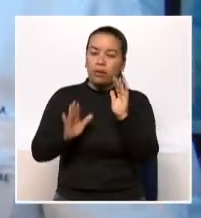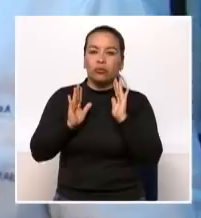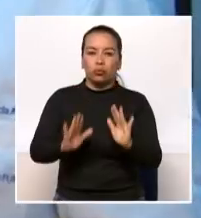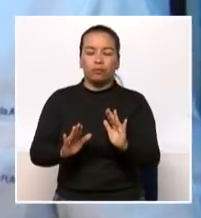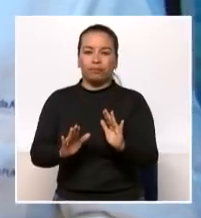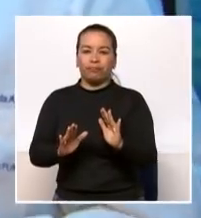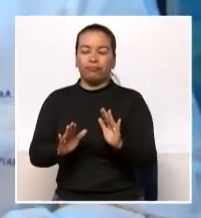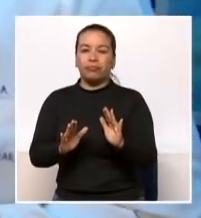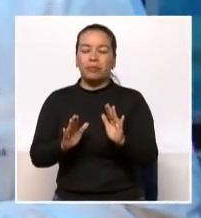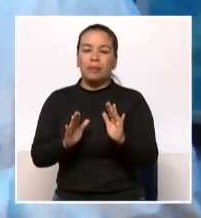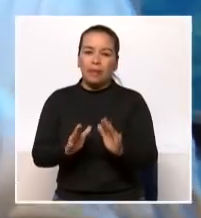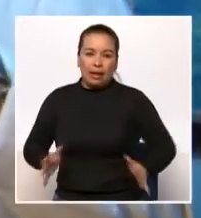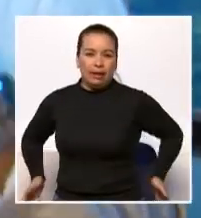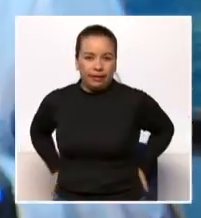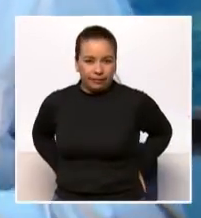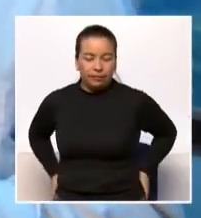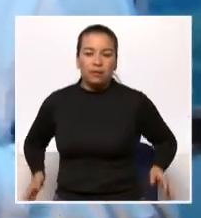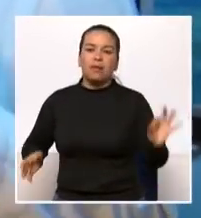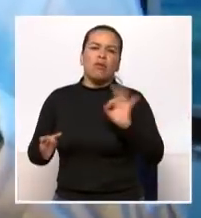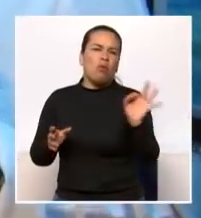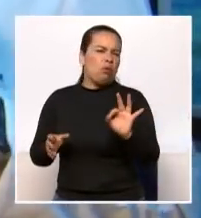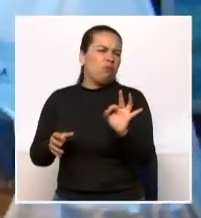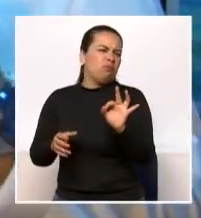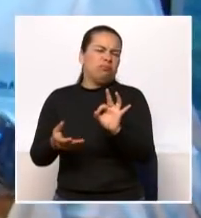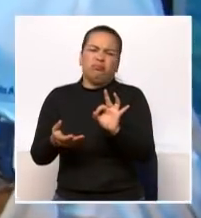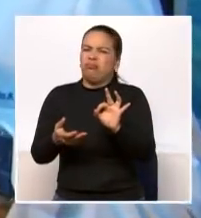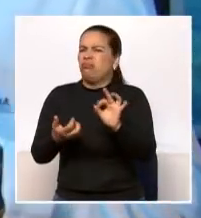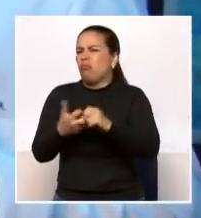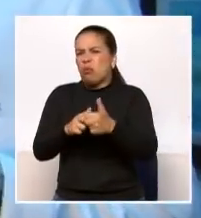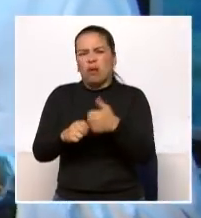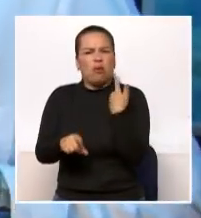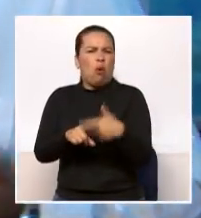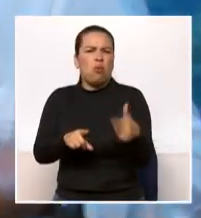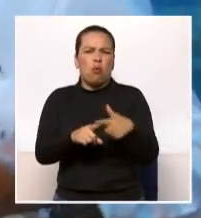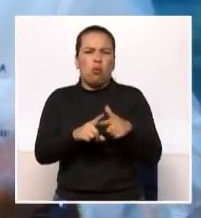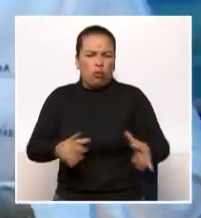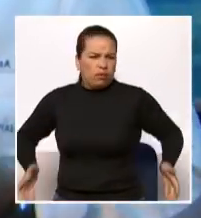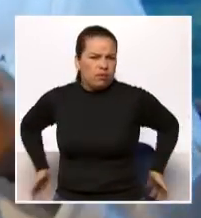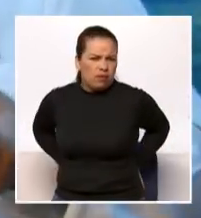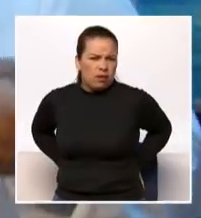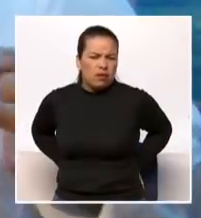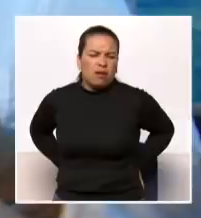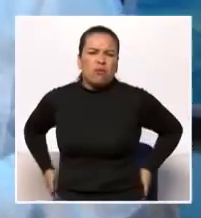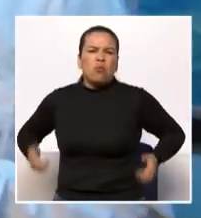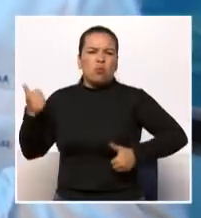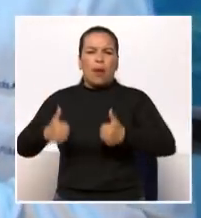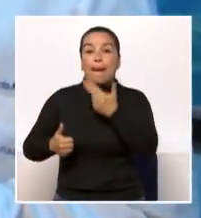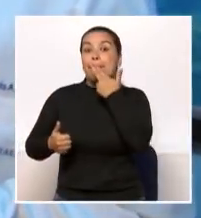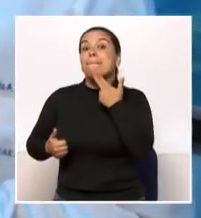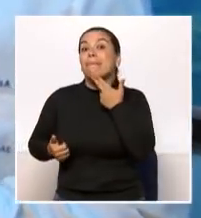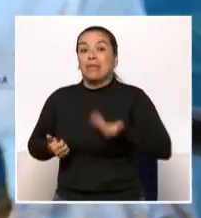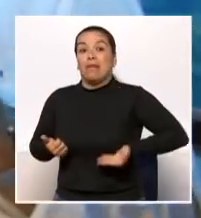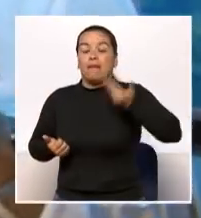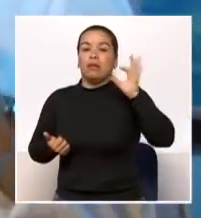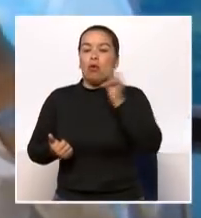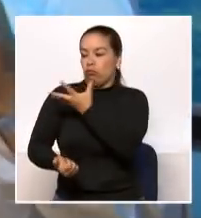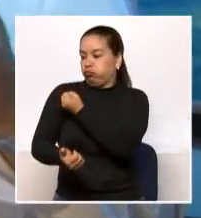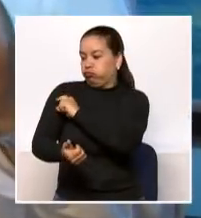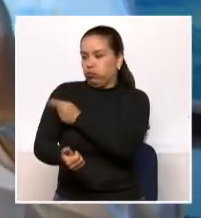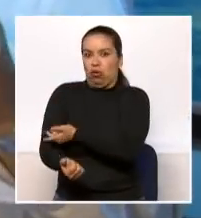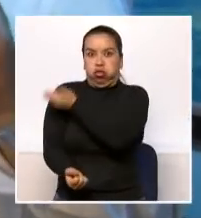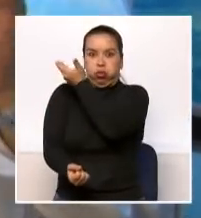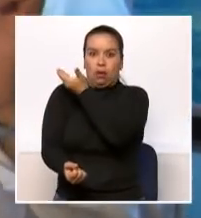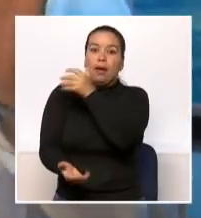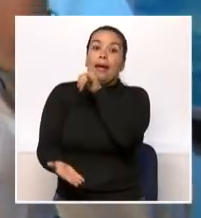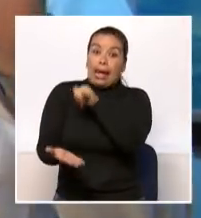renales, ¿sí? O todas las patologías que afecten el riñón, como cuáles, las tan conocidas, diabetes y hipertensión arterial. Entonces, valorando